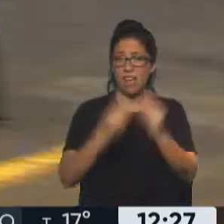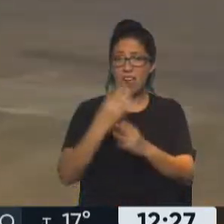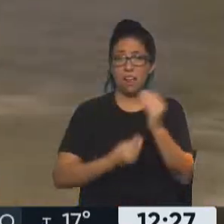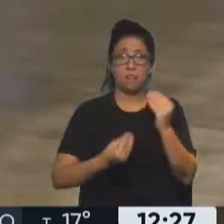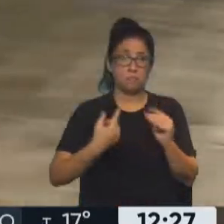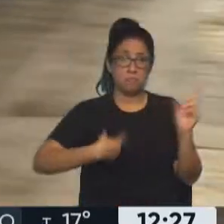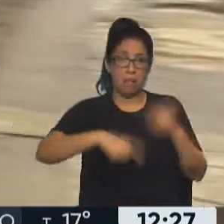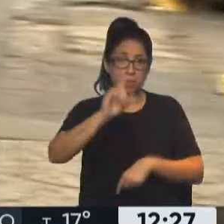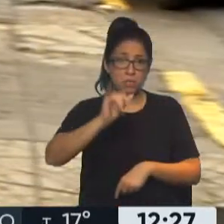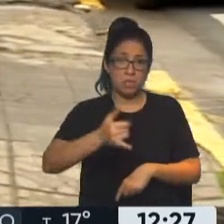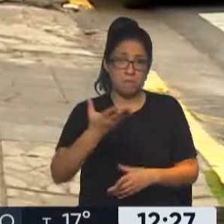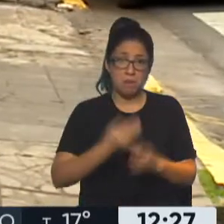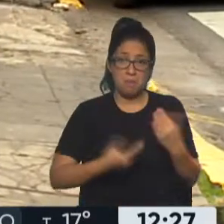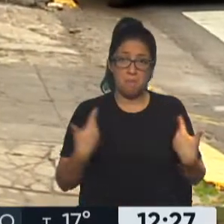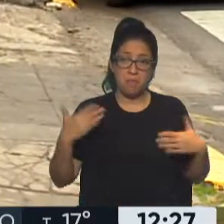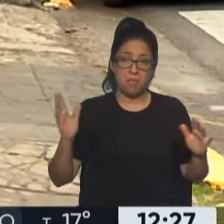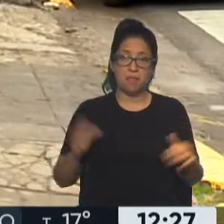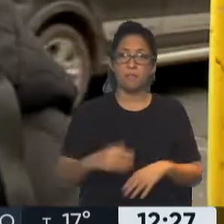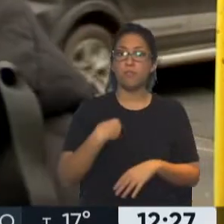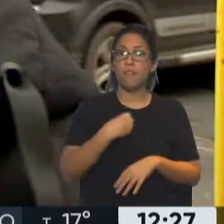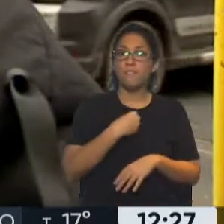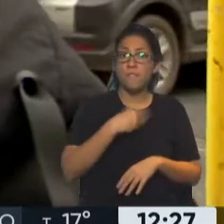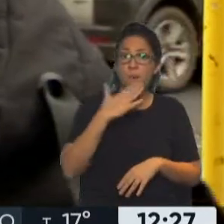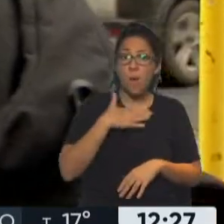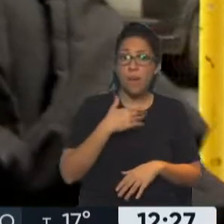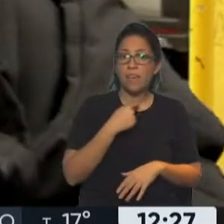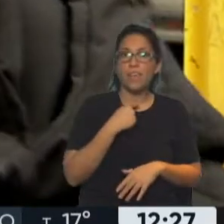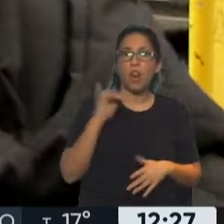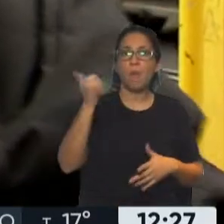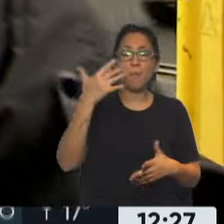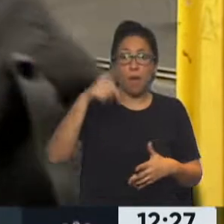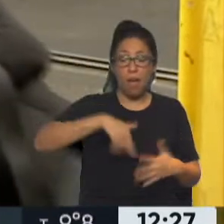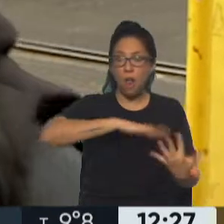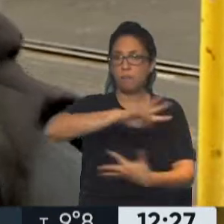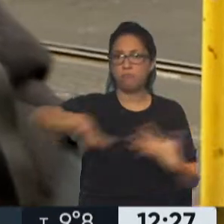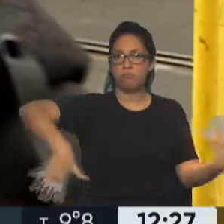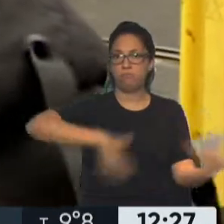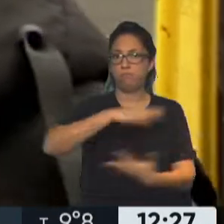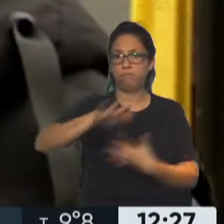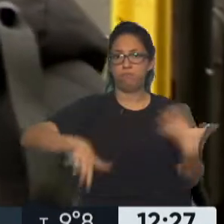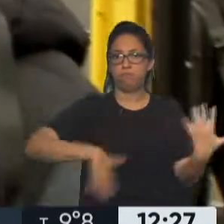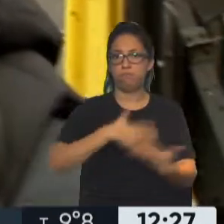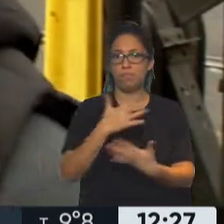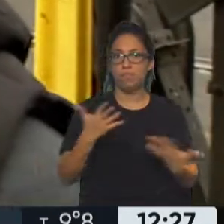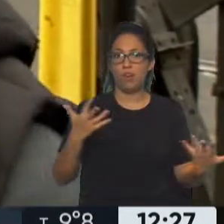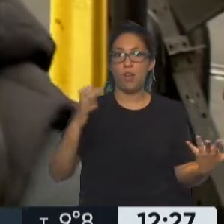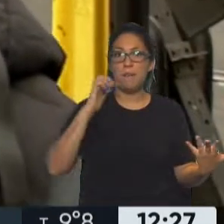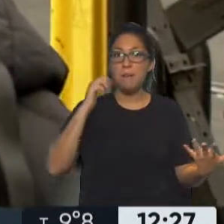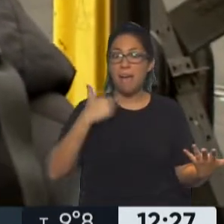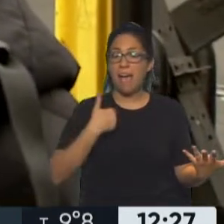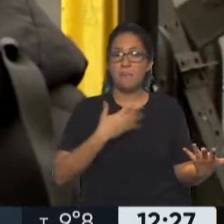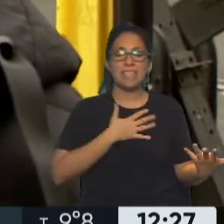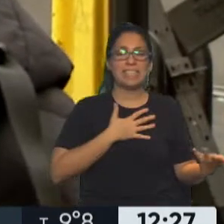pateó. A ver, como hincha de Boca, o sea, quiero lo mejor. Pero está, es todo un caos, todo un caos. La verdad, todo un caos. Y lo de Pipa a mí, como